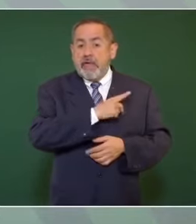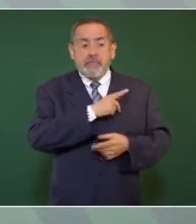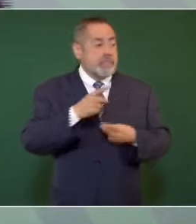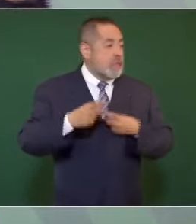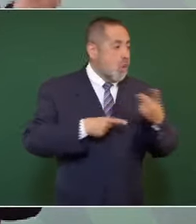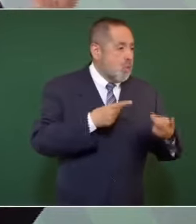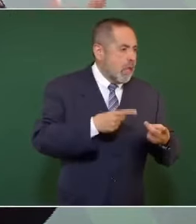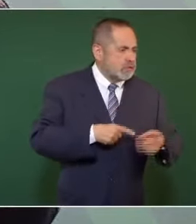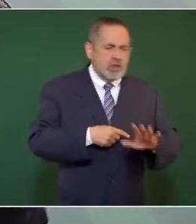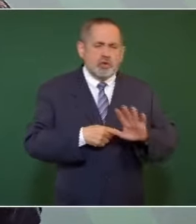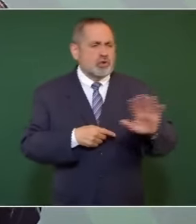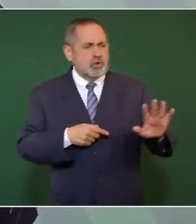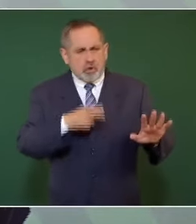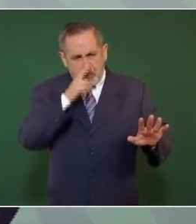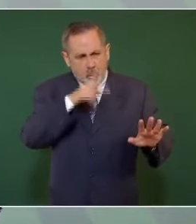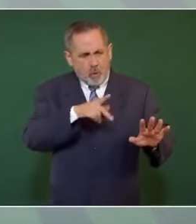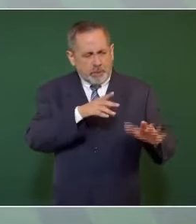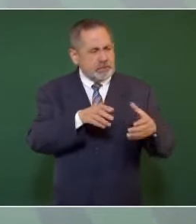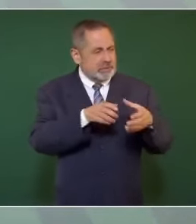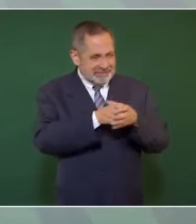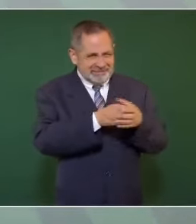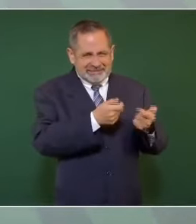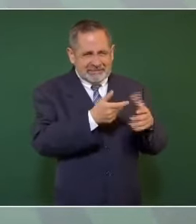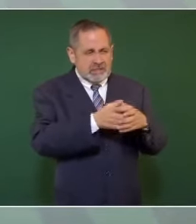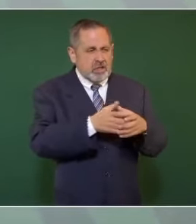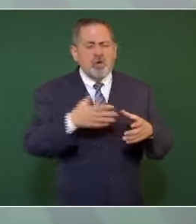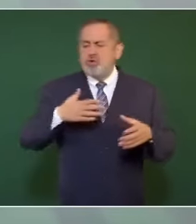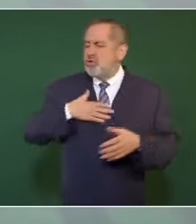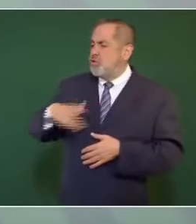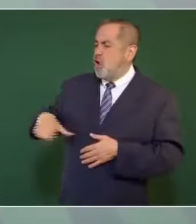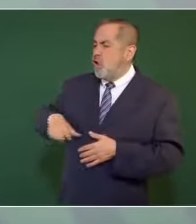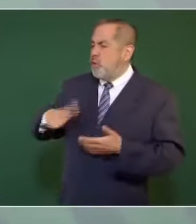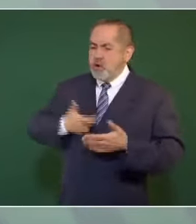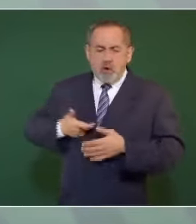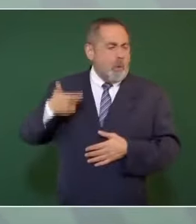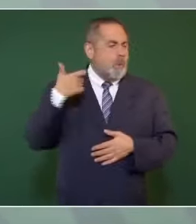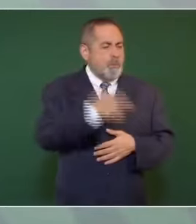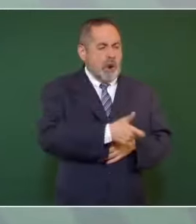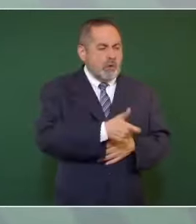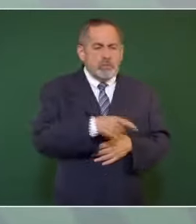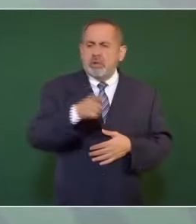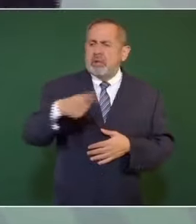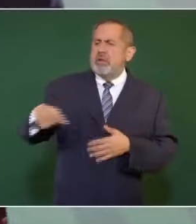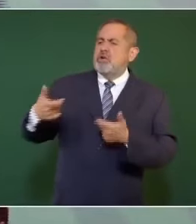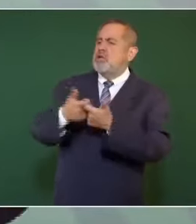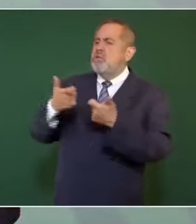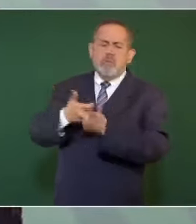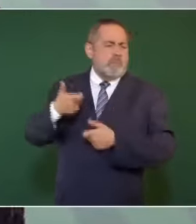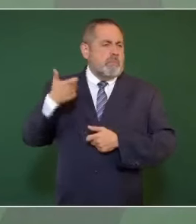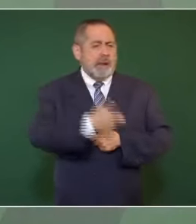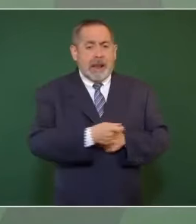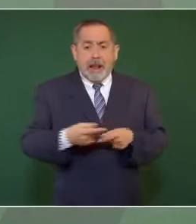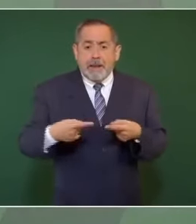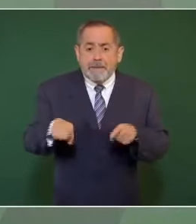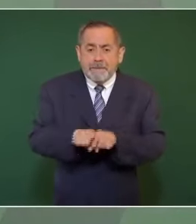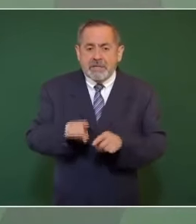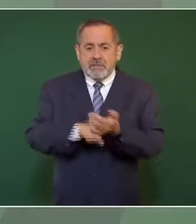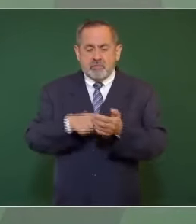de una minoría en deuda pública, lo que ya padecimos nosotros. En la